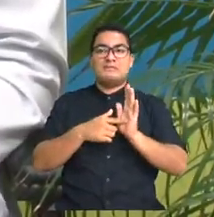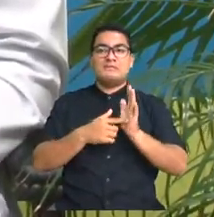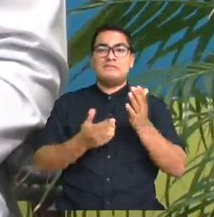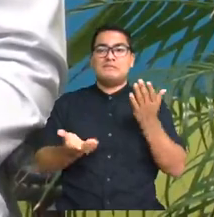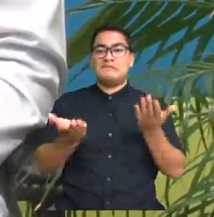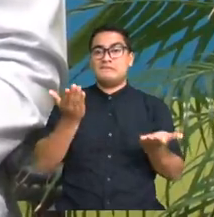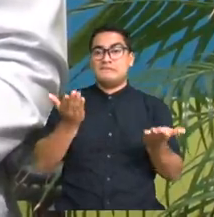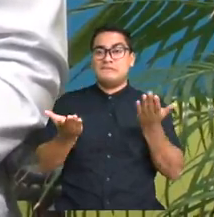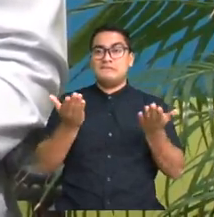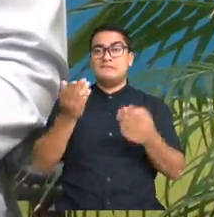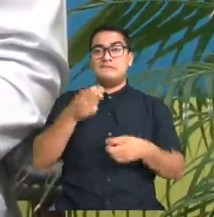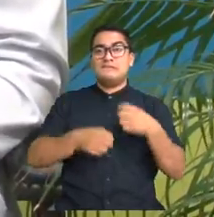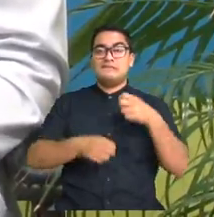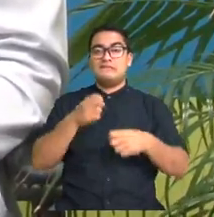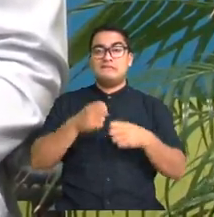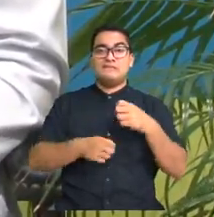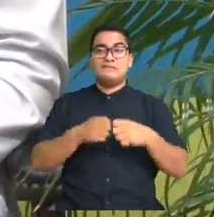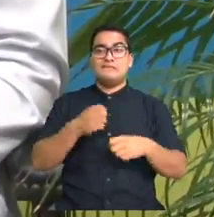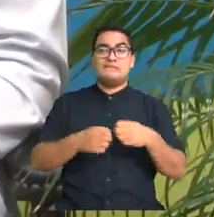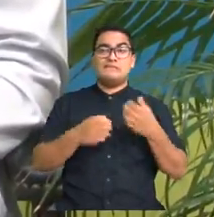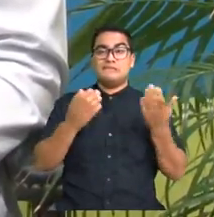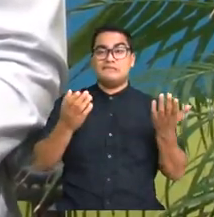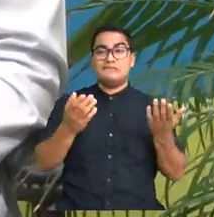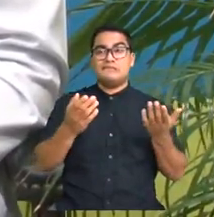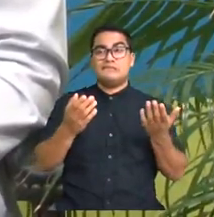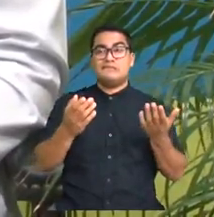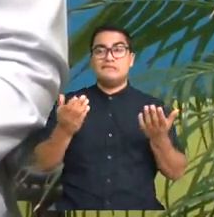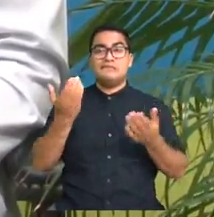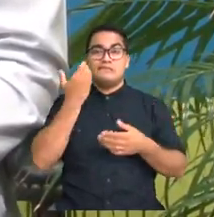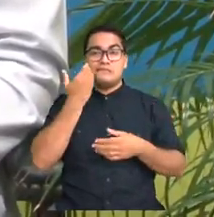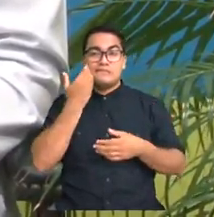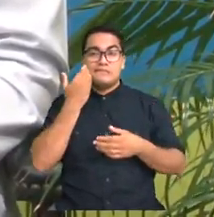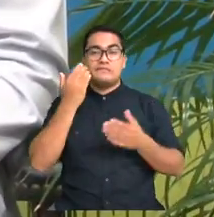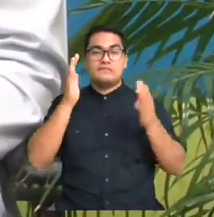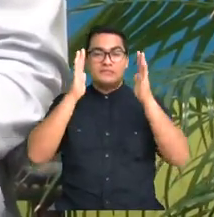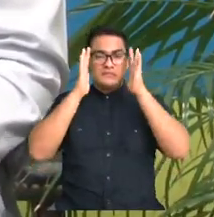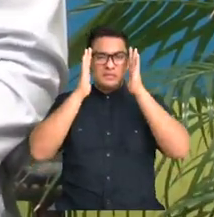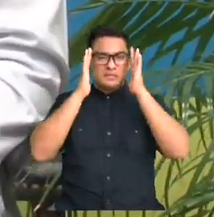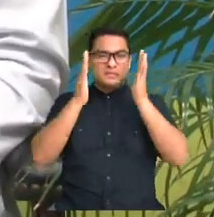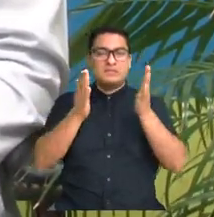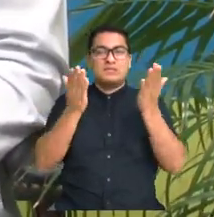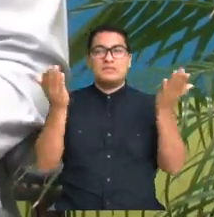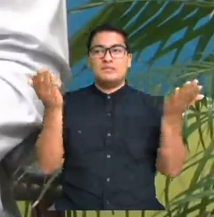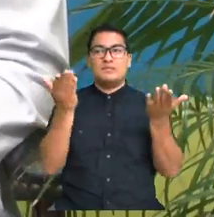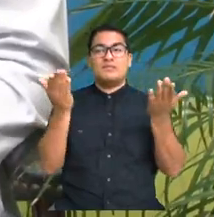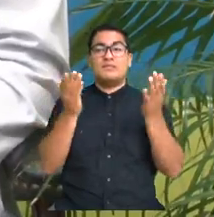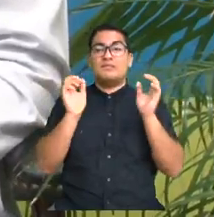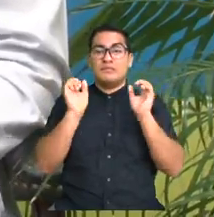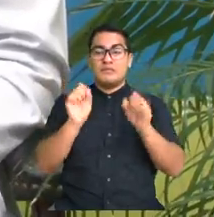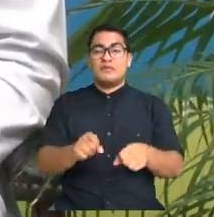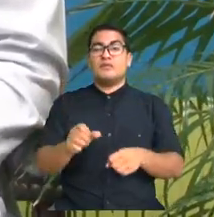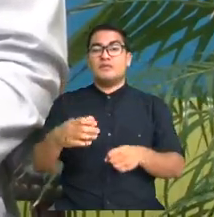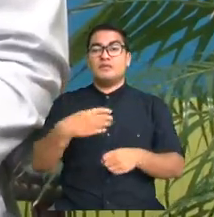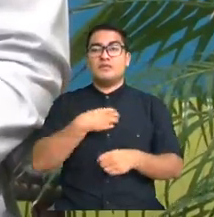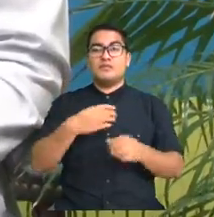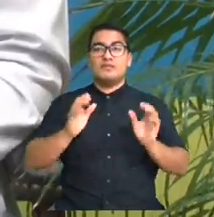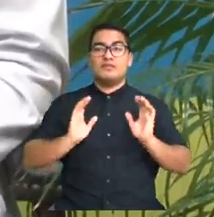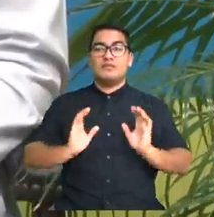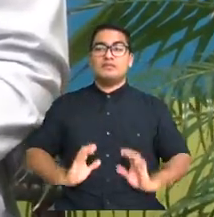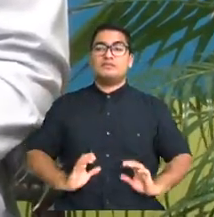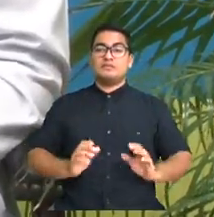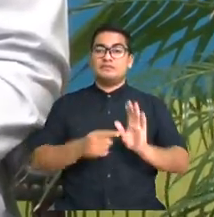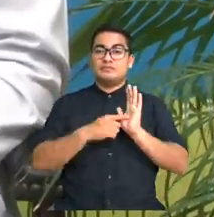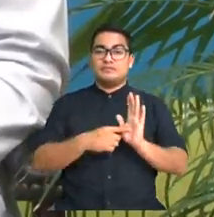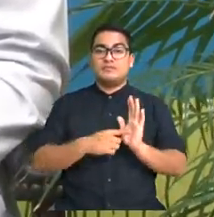inclusive problemas virales, lo que es inflamaciones, pueden estar reflejando cómo nuestro cuerpo esté por dentro, cómo tenemos,